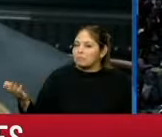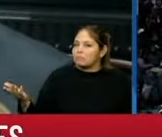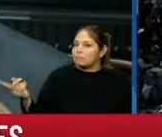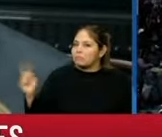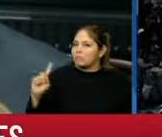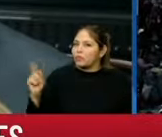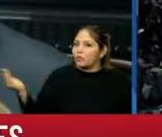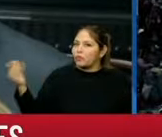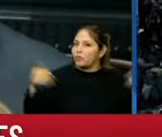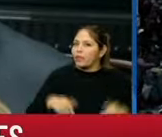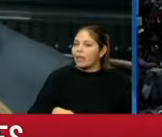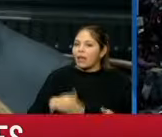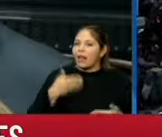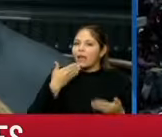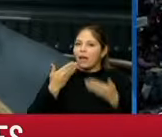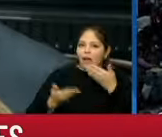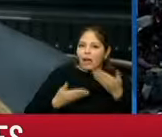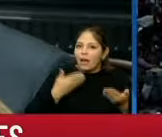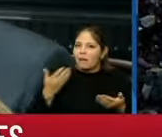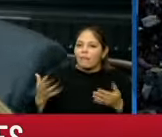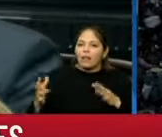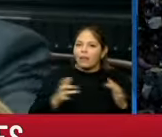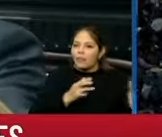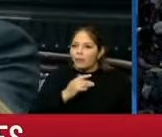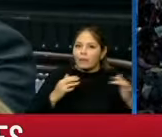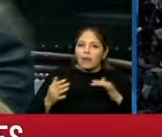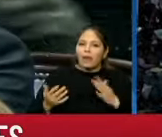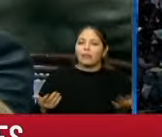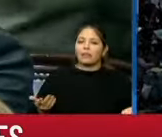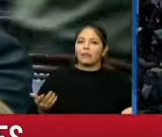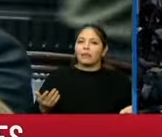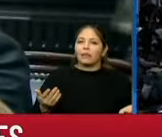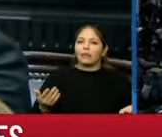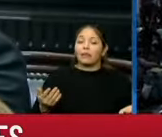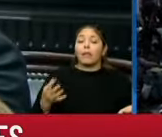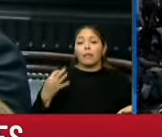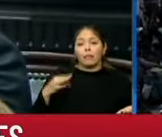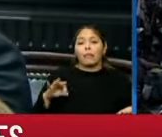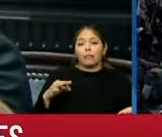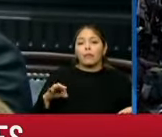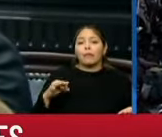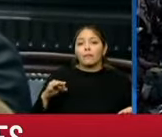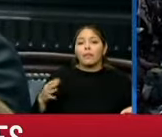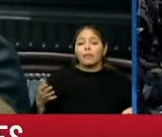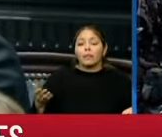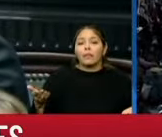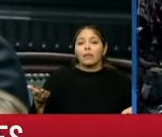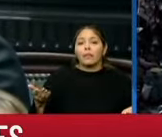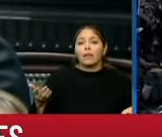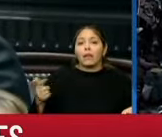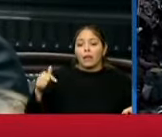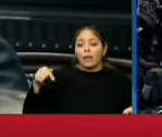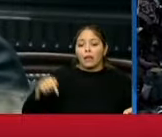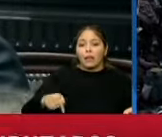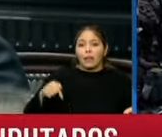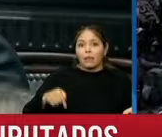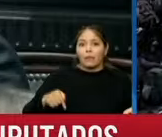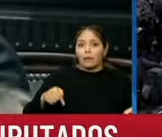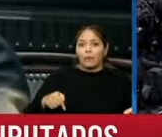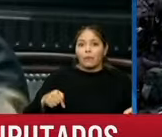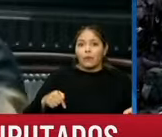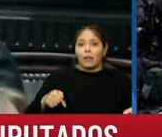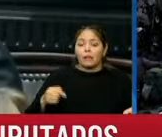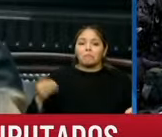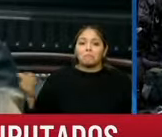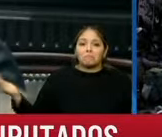algo de Píparo brevemente. Creo que si al presidente Milei le genera más espanto que le nombren a Keynes que a Píparo.